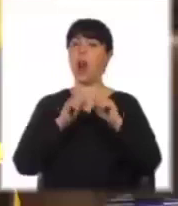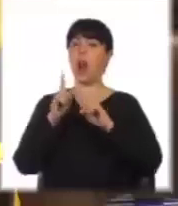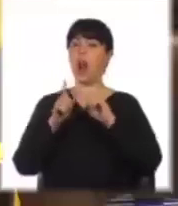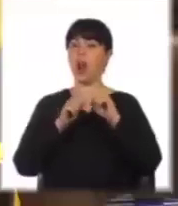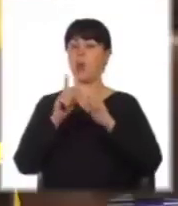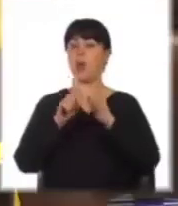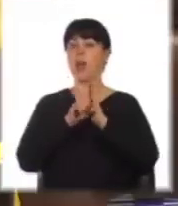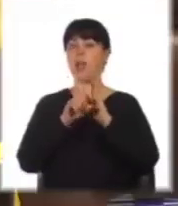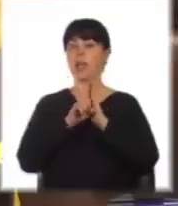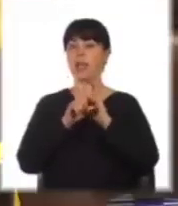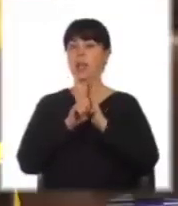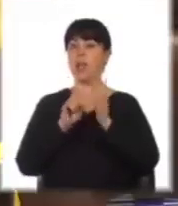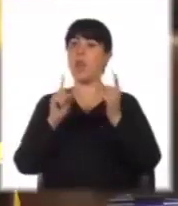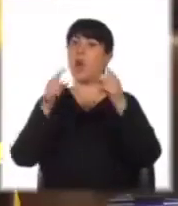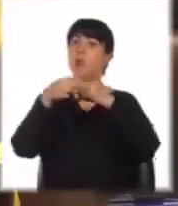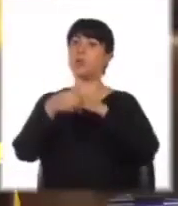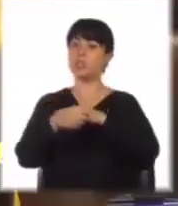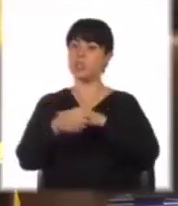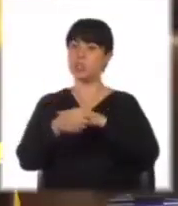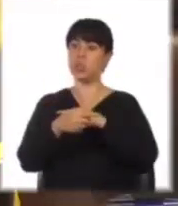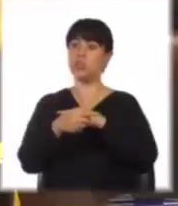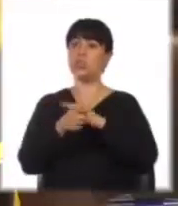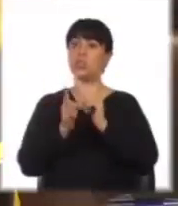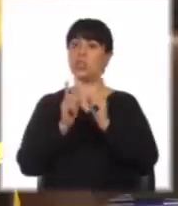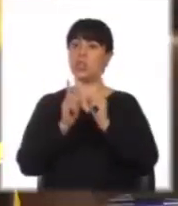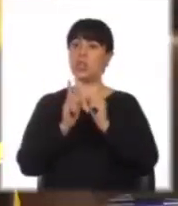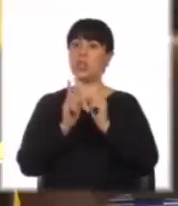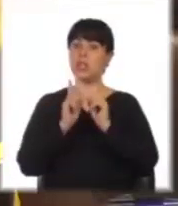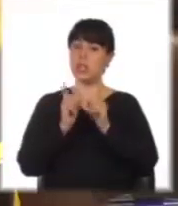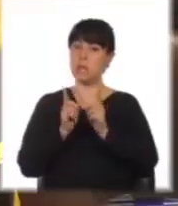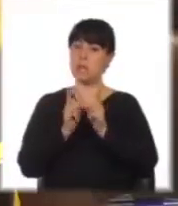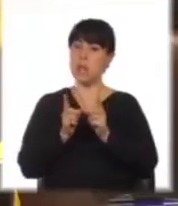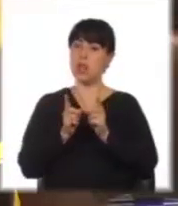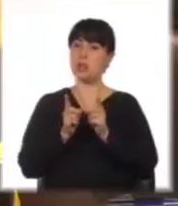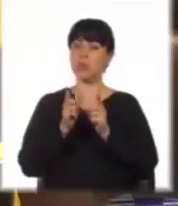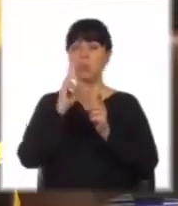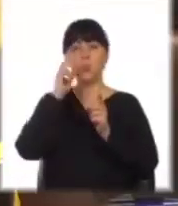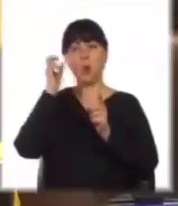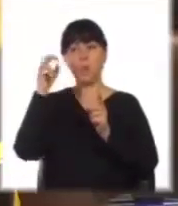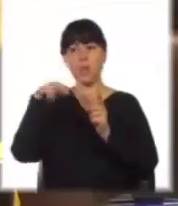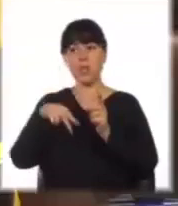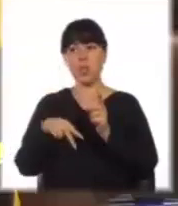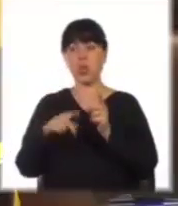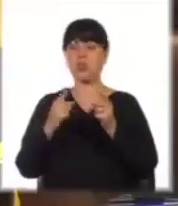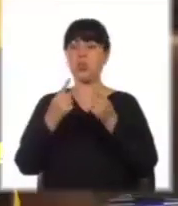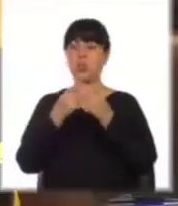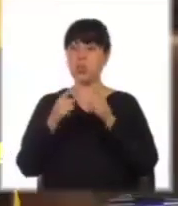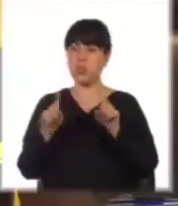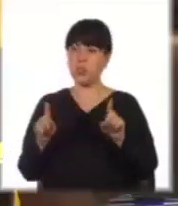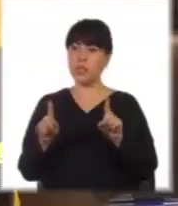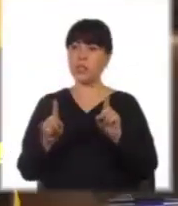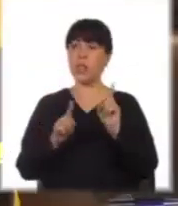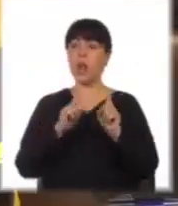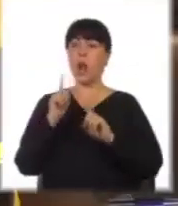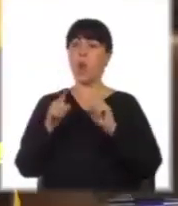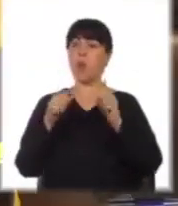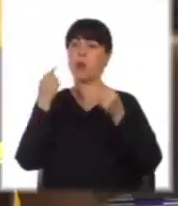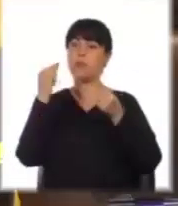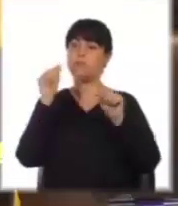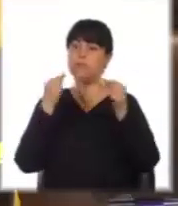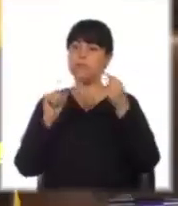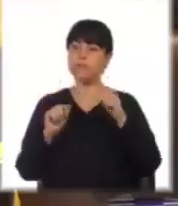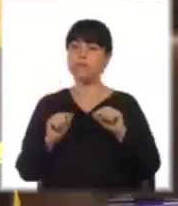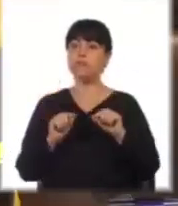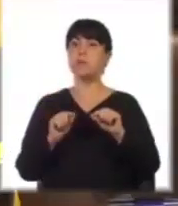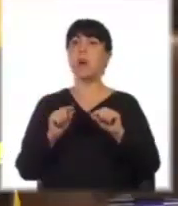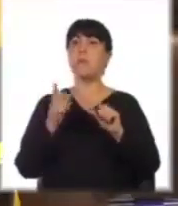legisladores de la oposición, que aún con su punto de vista discordes en algunas particularidades, van a